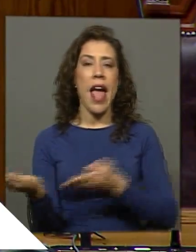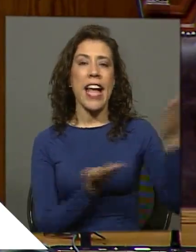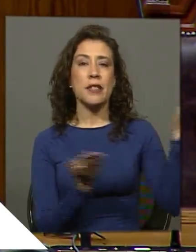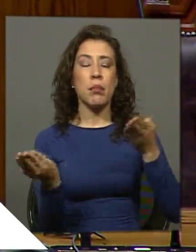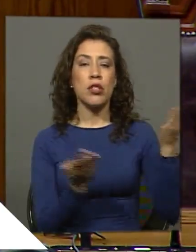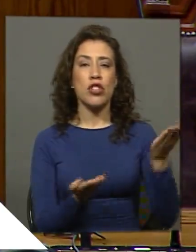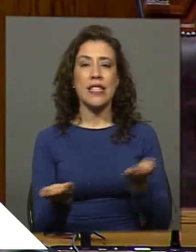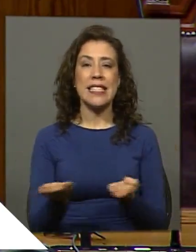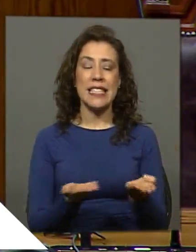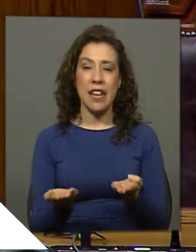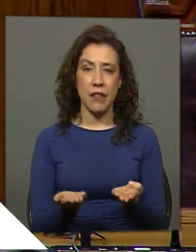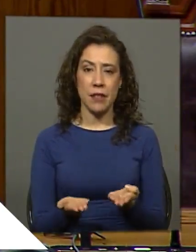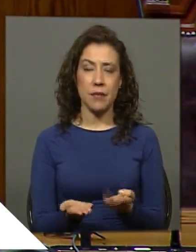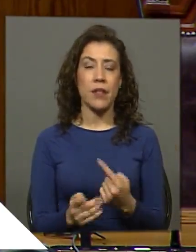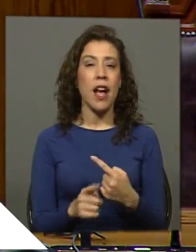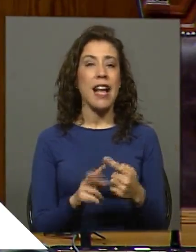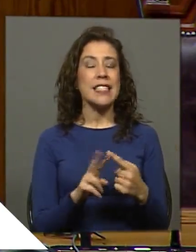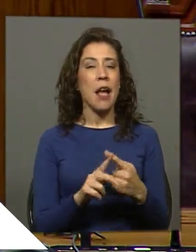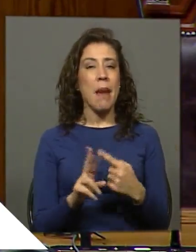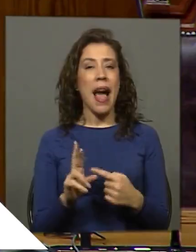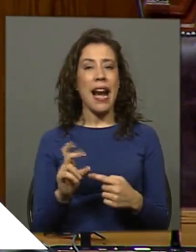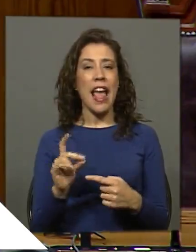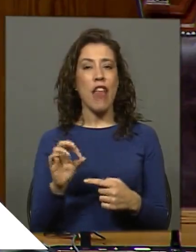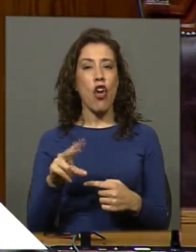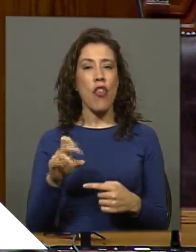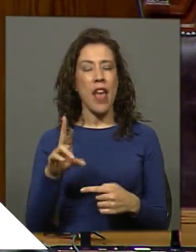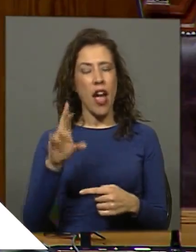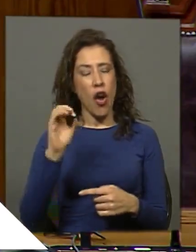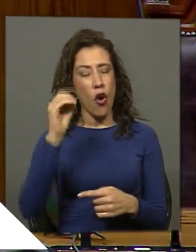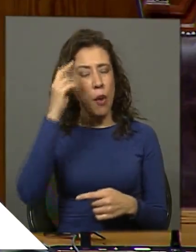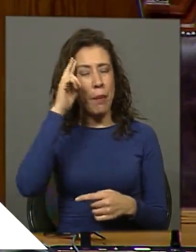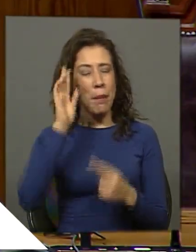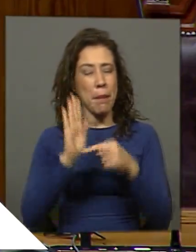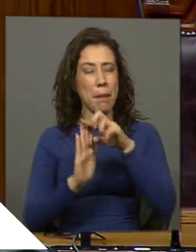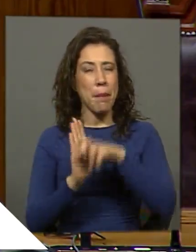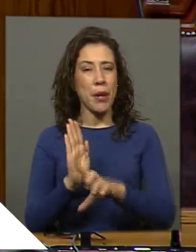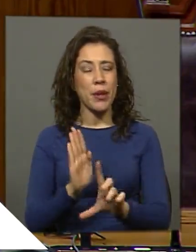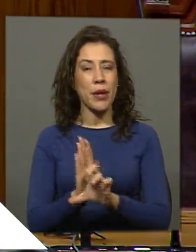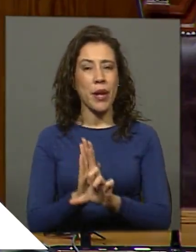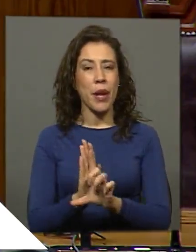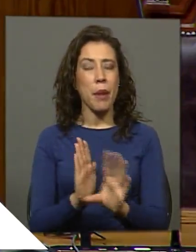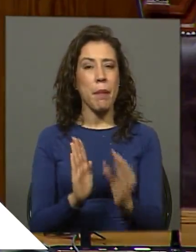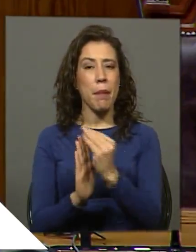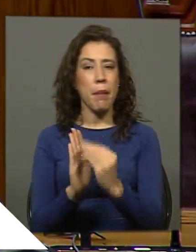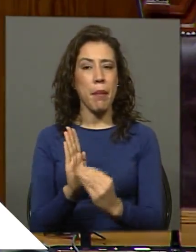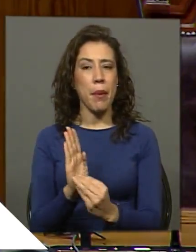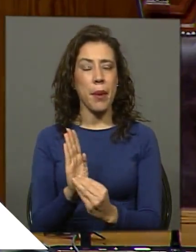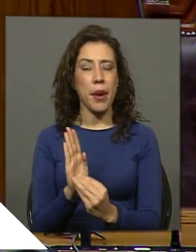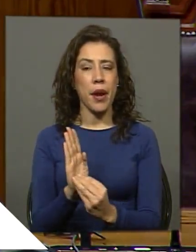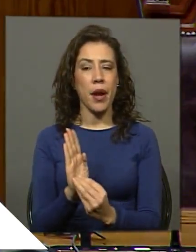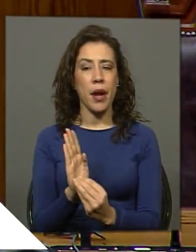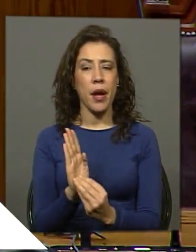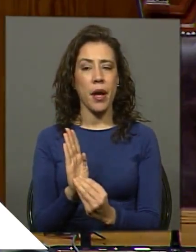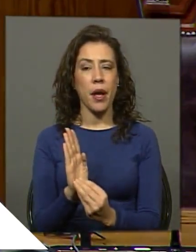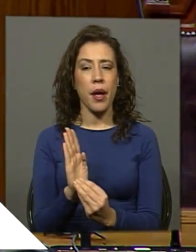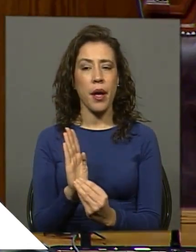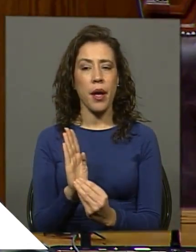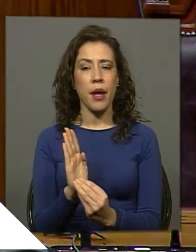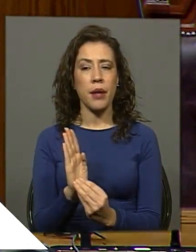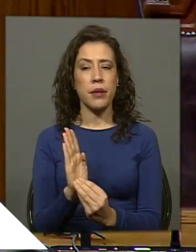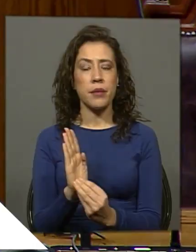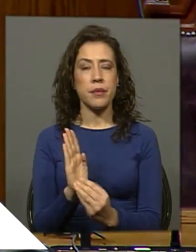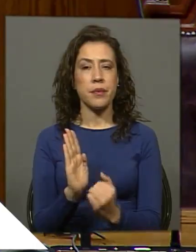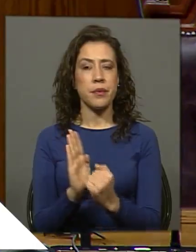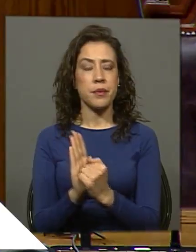respecto al redondeo si recuerdan este proyecto de ley incorpora un